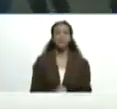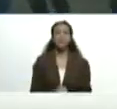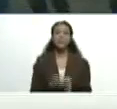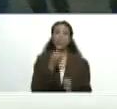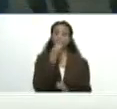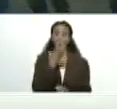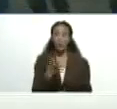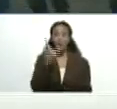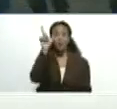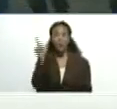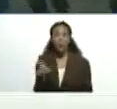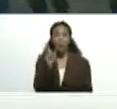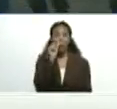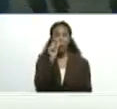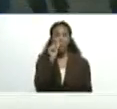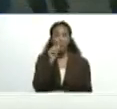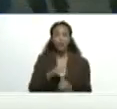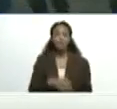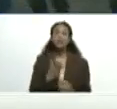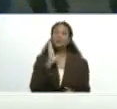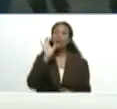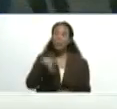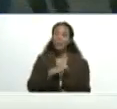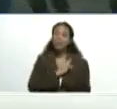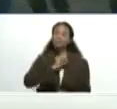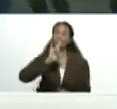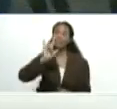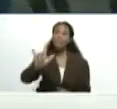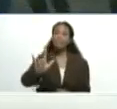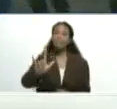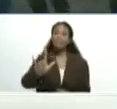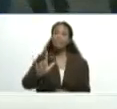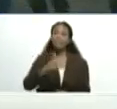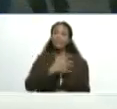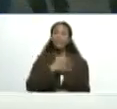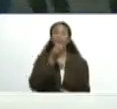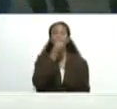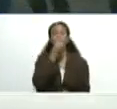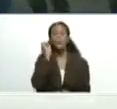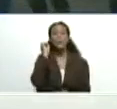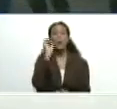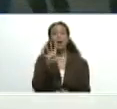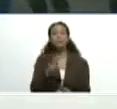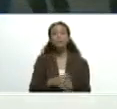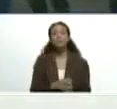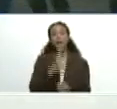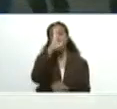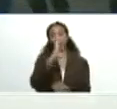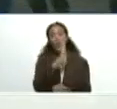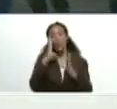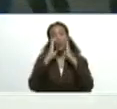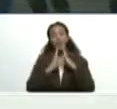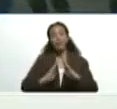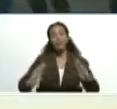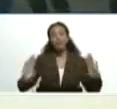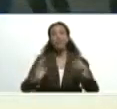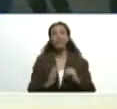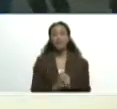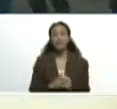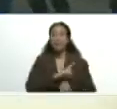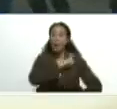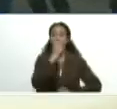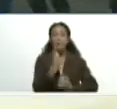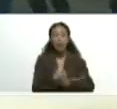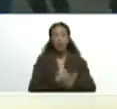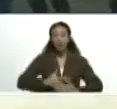Bueno, Alexander Nasser, vale, yo también te quiero. Te mando un beso. Que Dios te bendiga, pues, esa fuerza